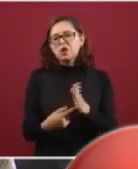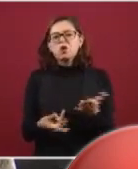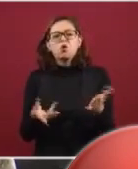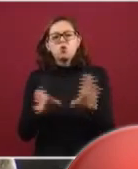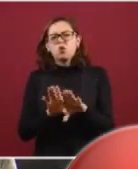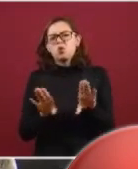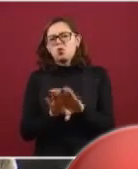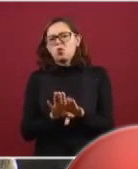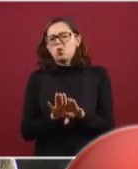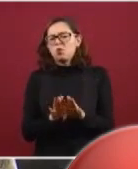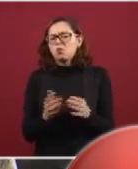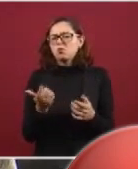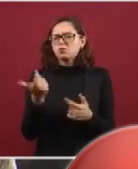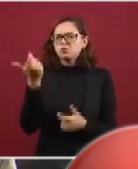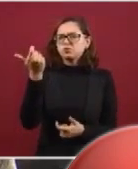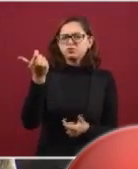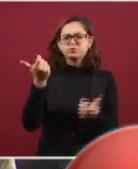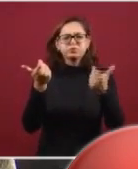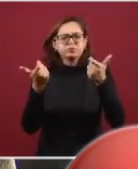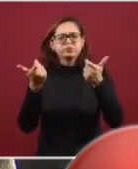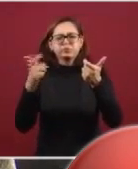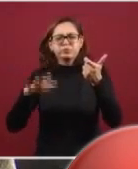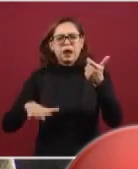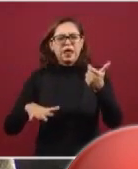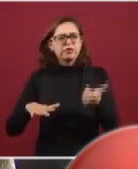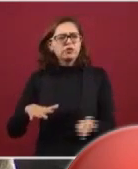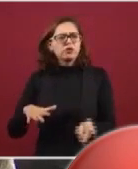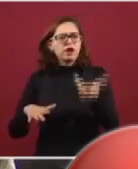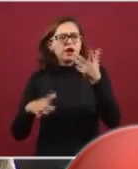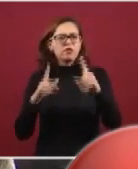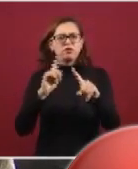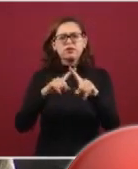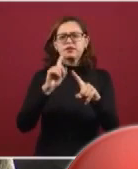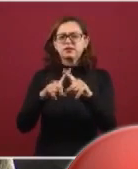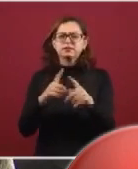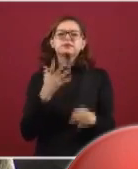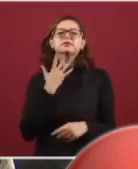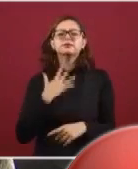de gasolinas, diésel y gas.